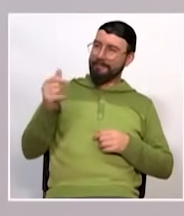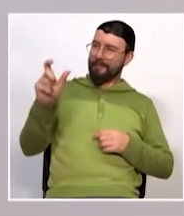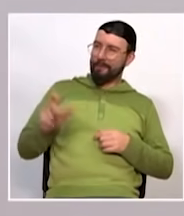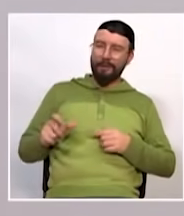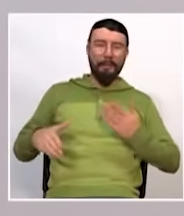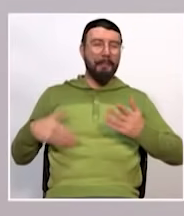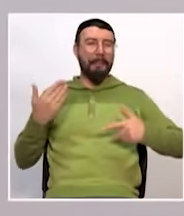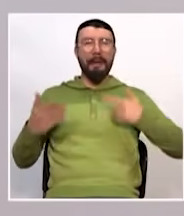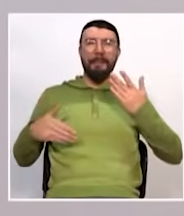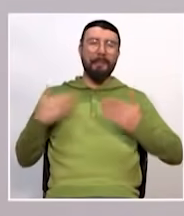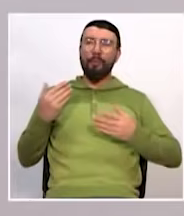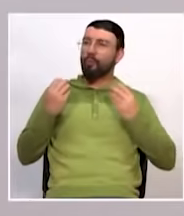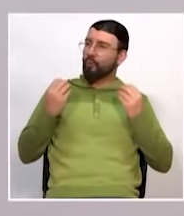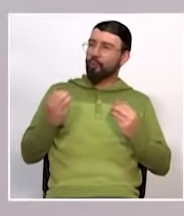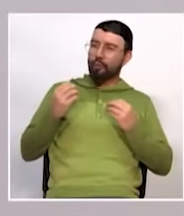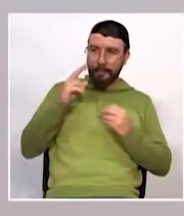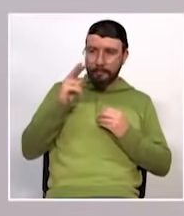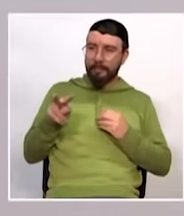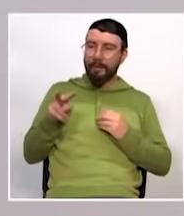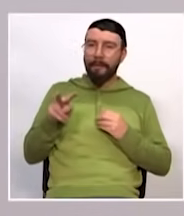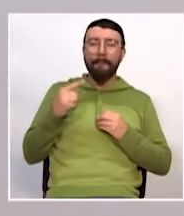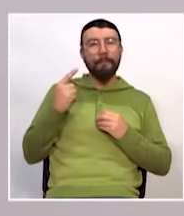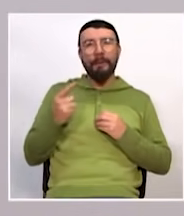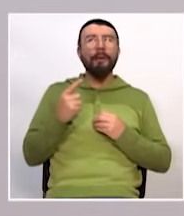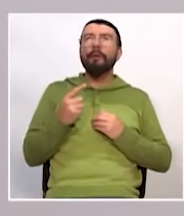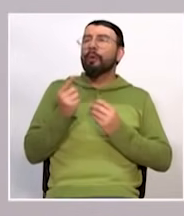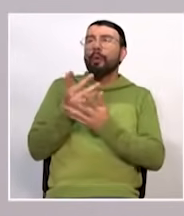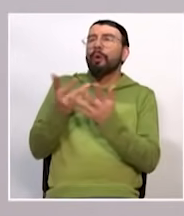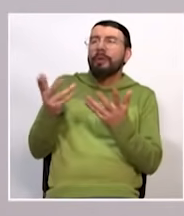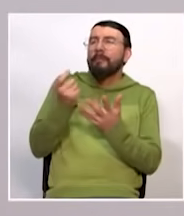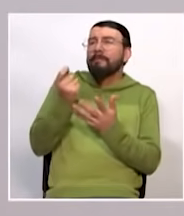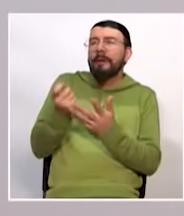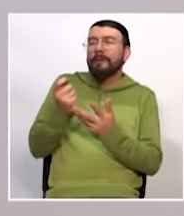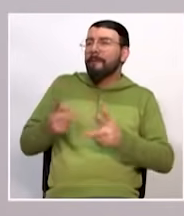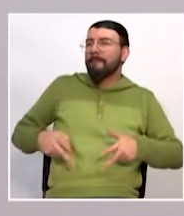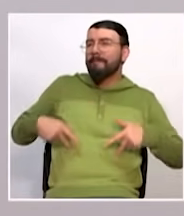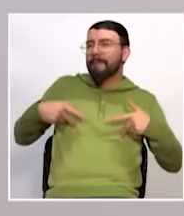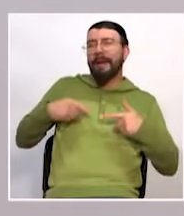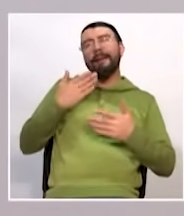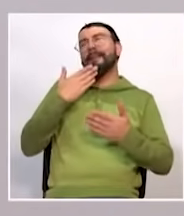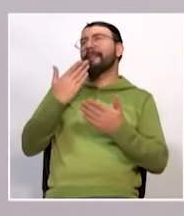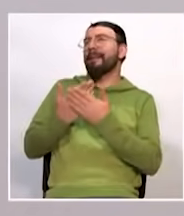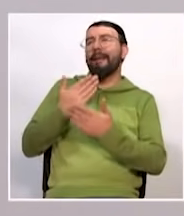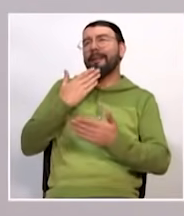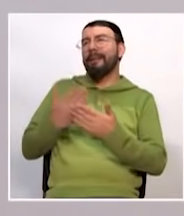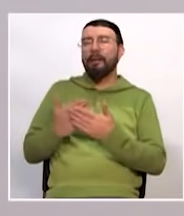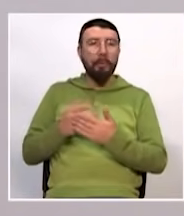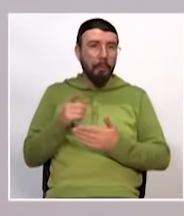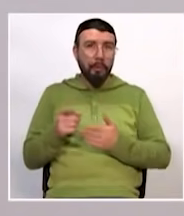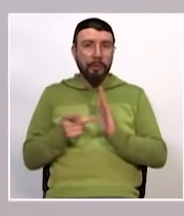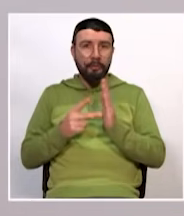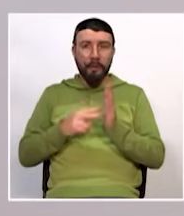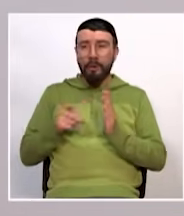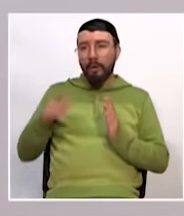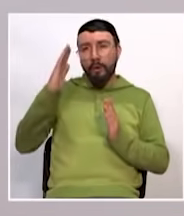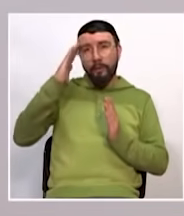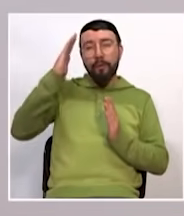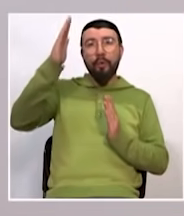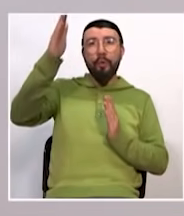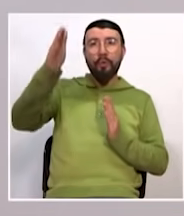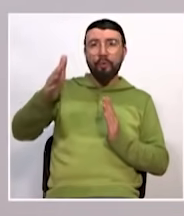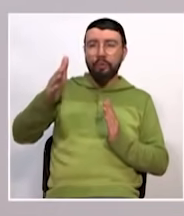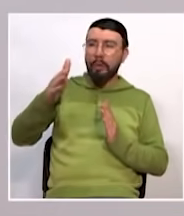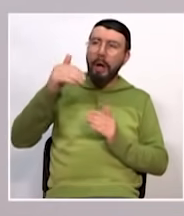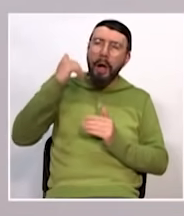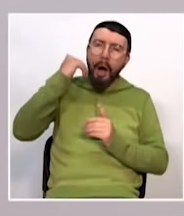cualquier detalle pequeño de la vida y agradecerlo esa profesora está menos propensa que en una edad adulta la de no no esté